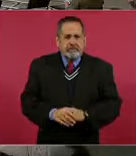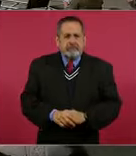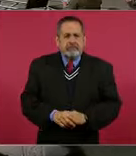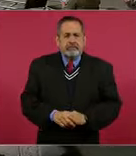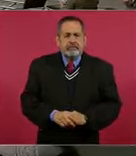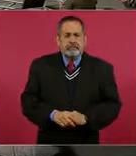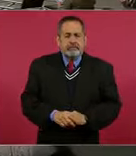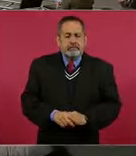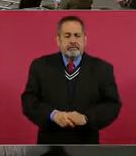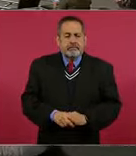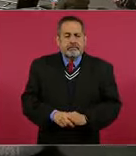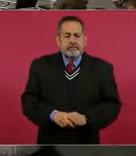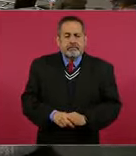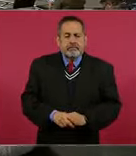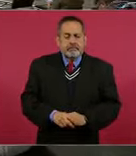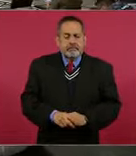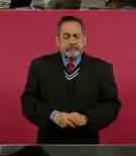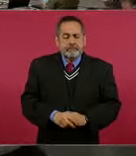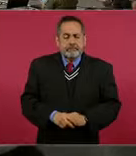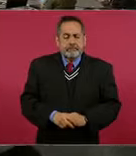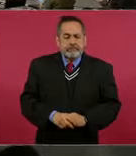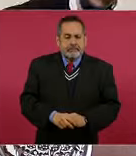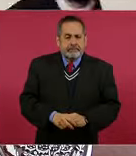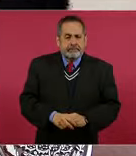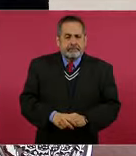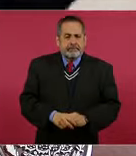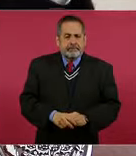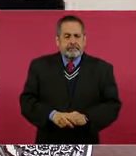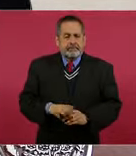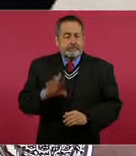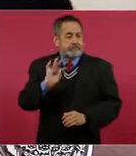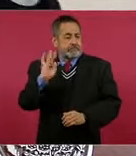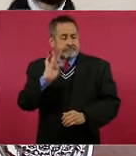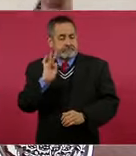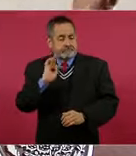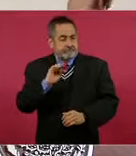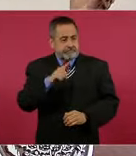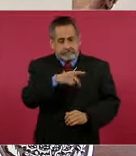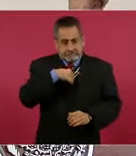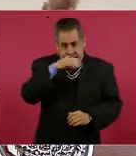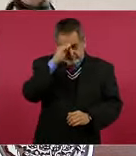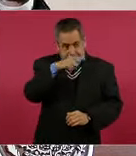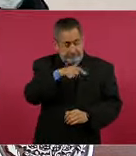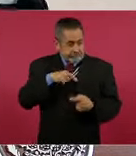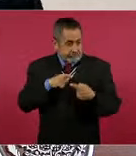si hay diferencias